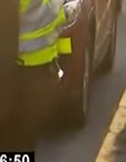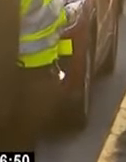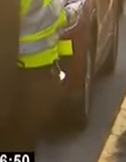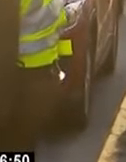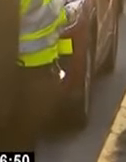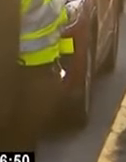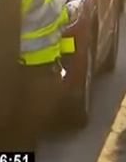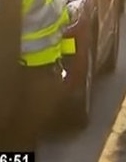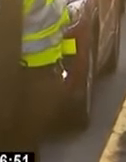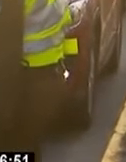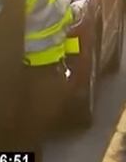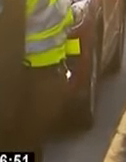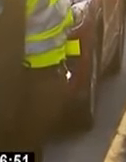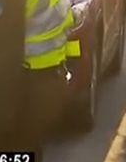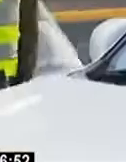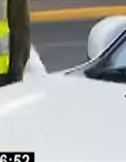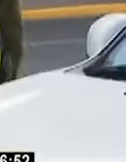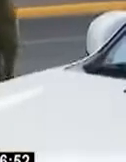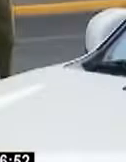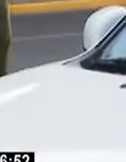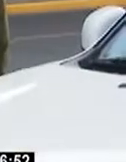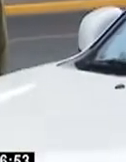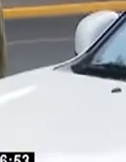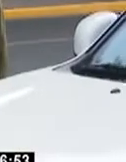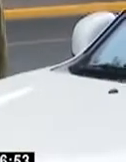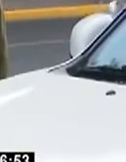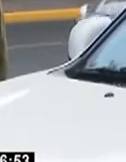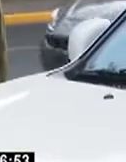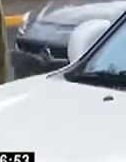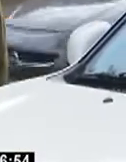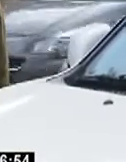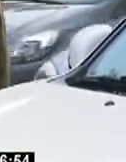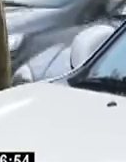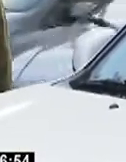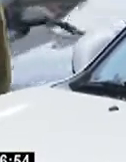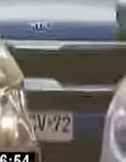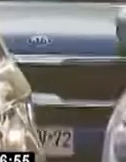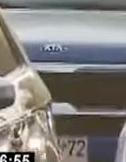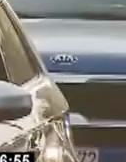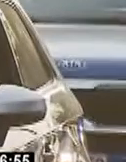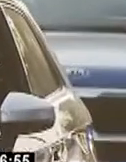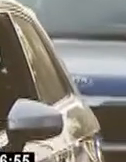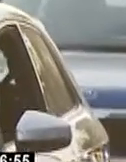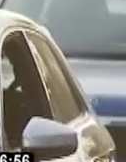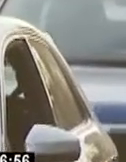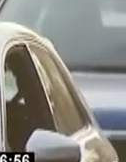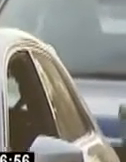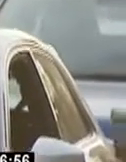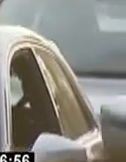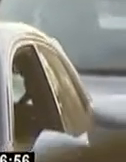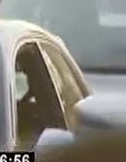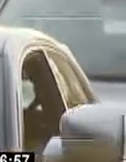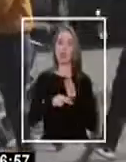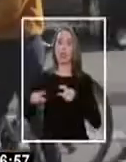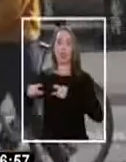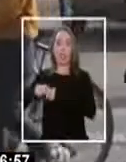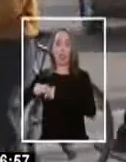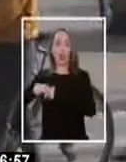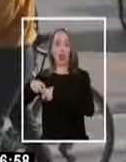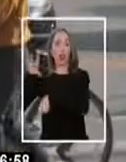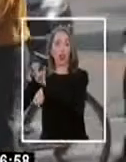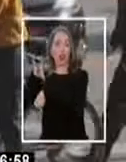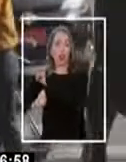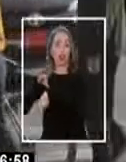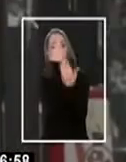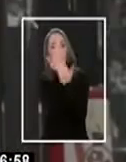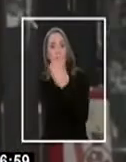3 semanas y suspender el pase que otorga libertades a los vacunados contra el COVID-19 es parte de las restricciones que plantea el